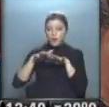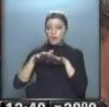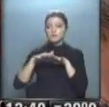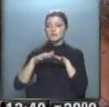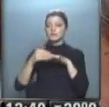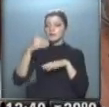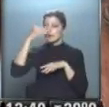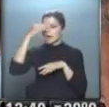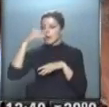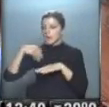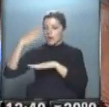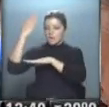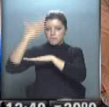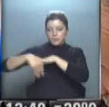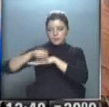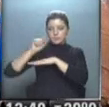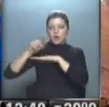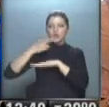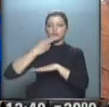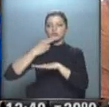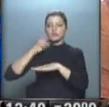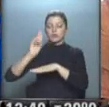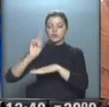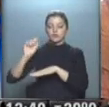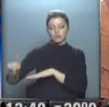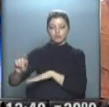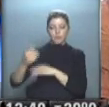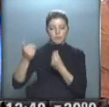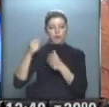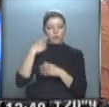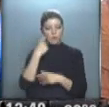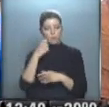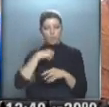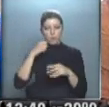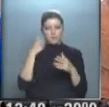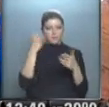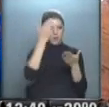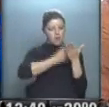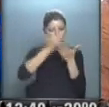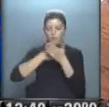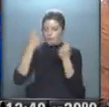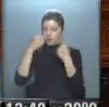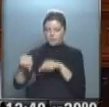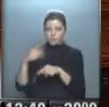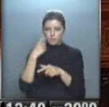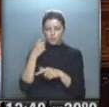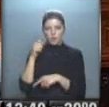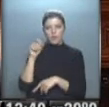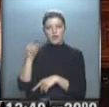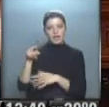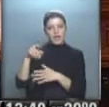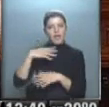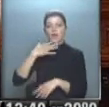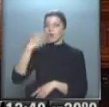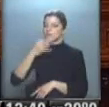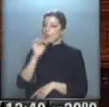se revoca la autorización dada por haber demostrado a través de distintos informes que hace Defensa de la Competencia que no se habían